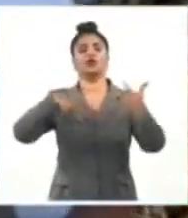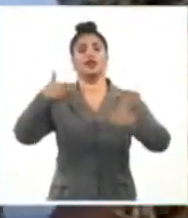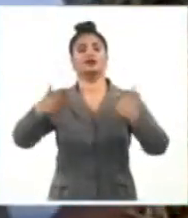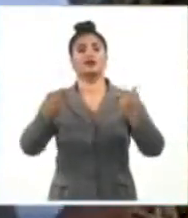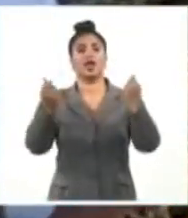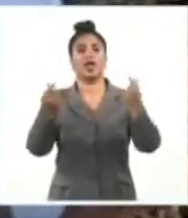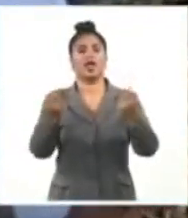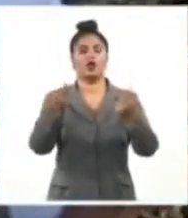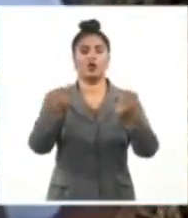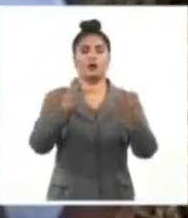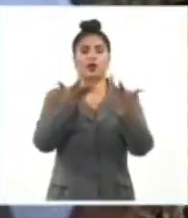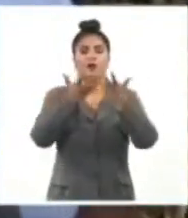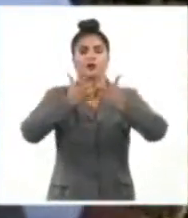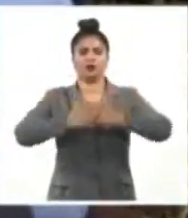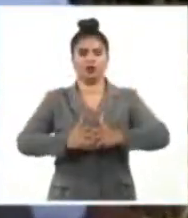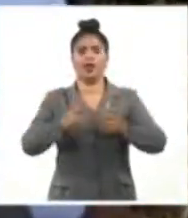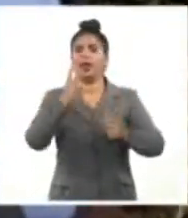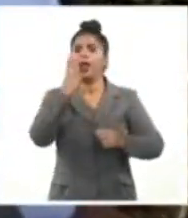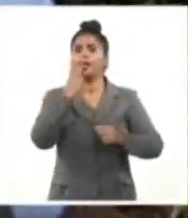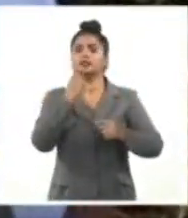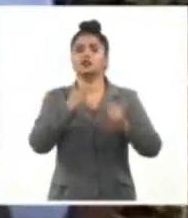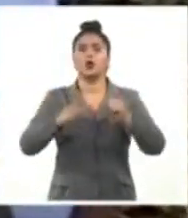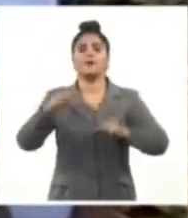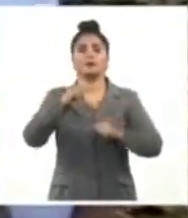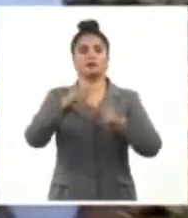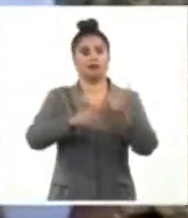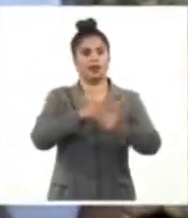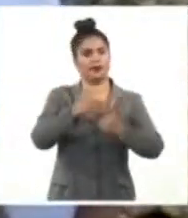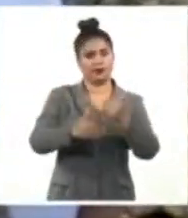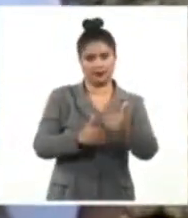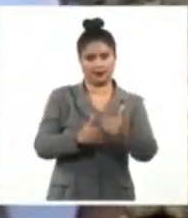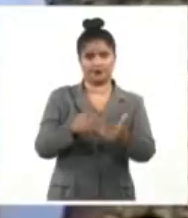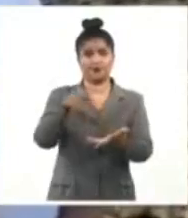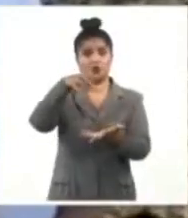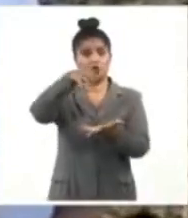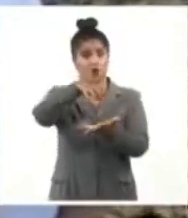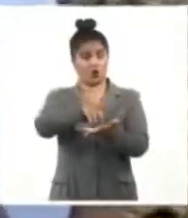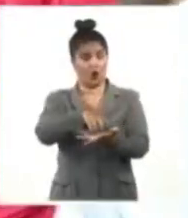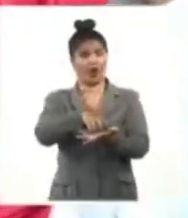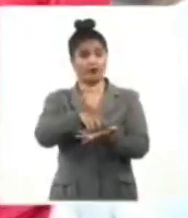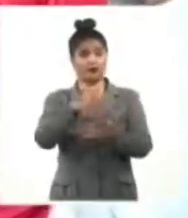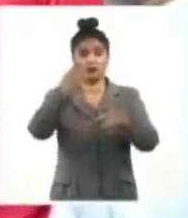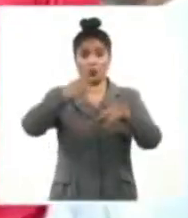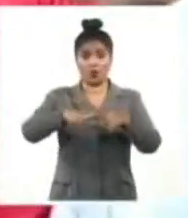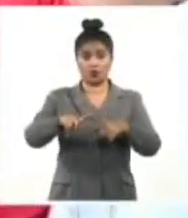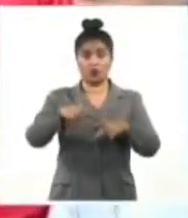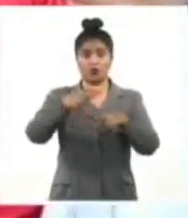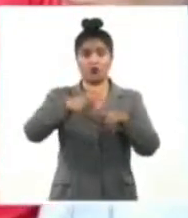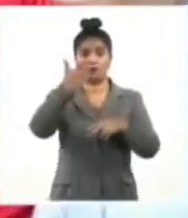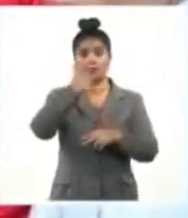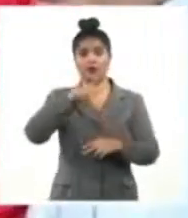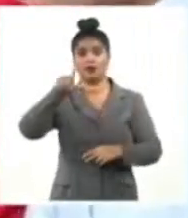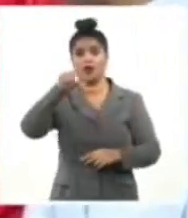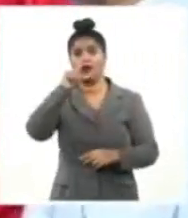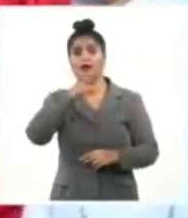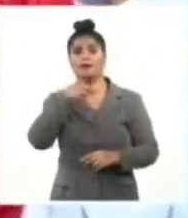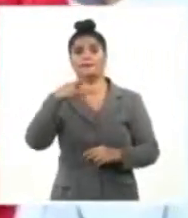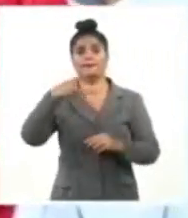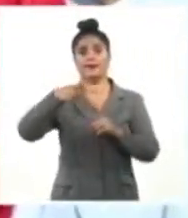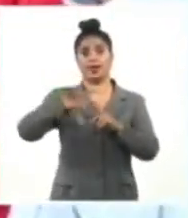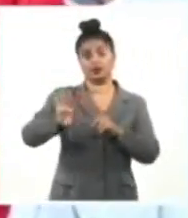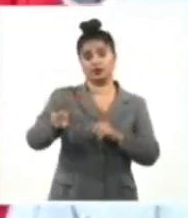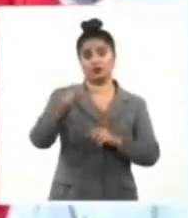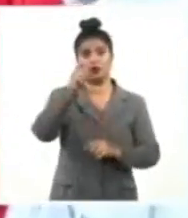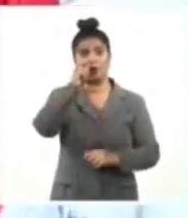y la atención a los principales problemas. En la unidad económica de base, Alberto Marrero, del polo productivo El Alambre, Julio